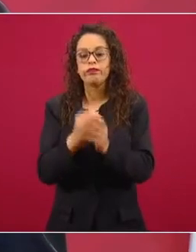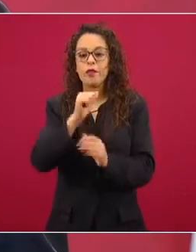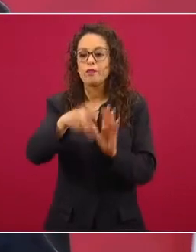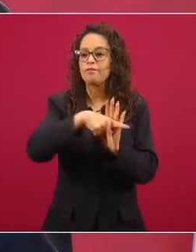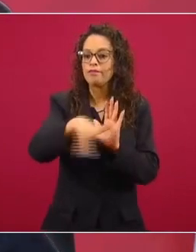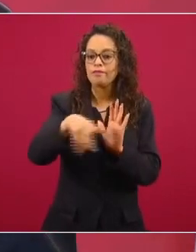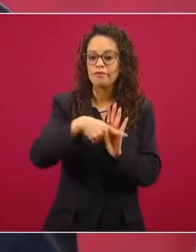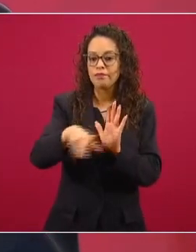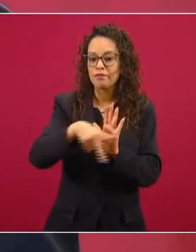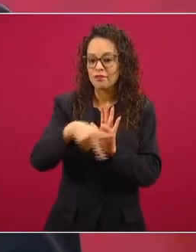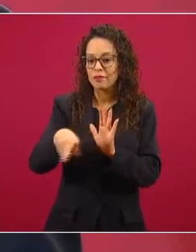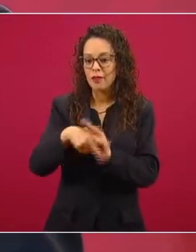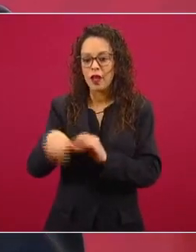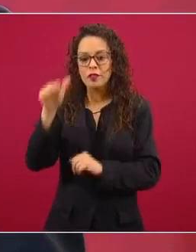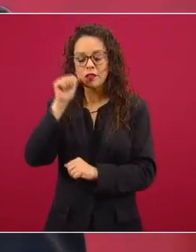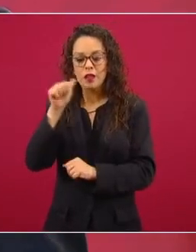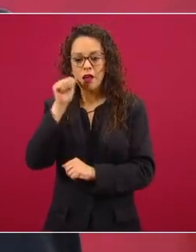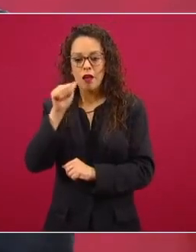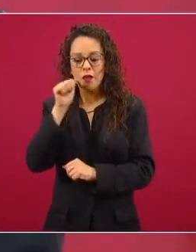lanza